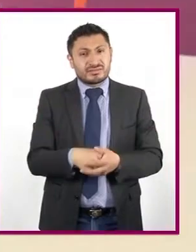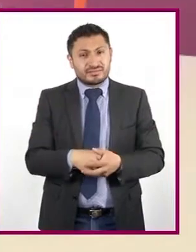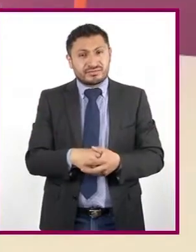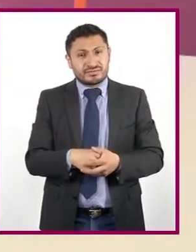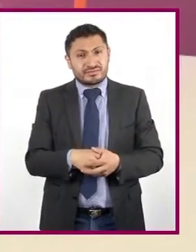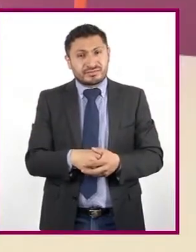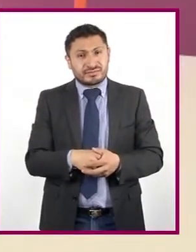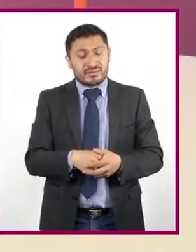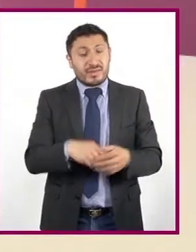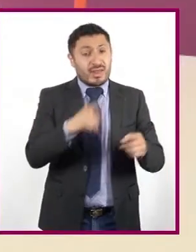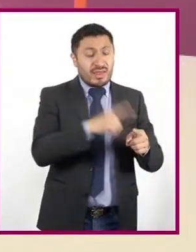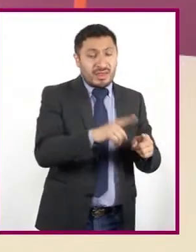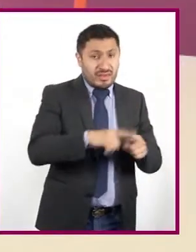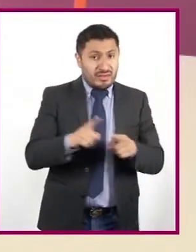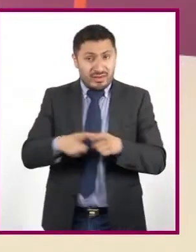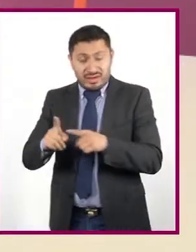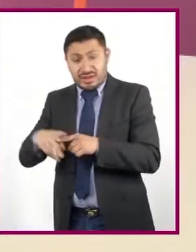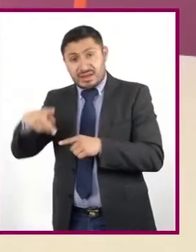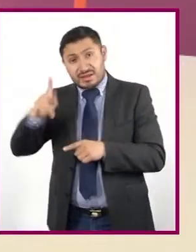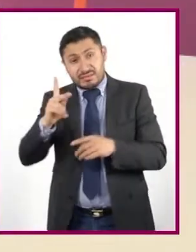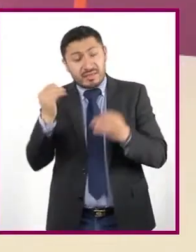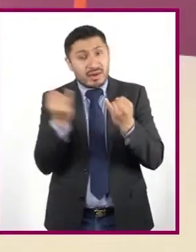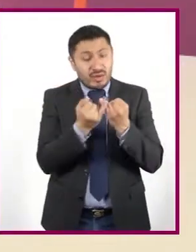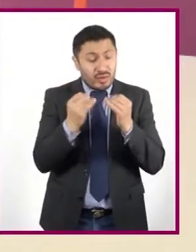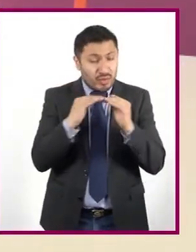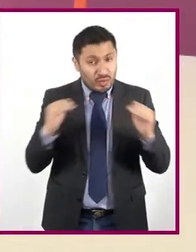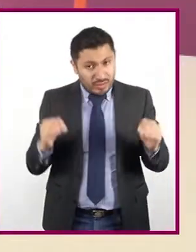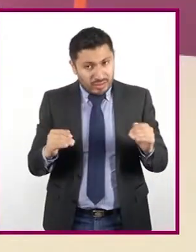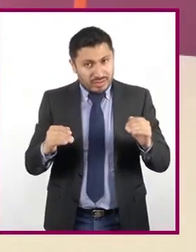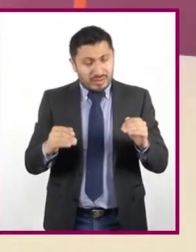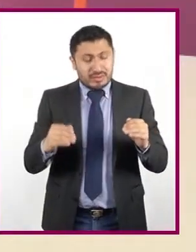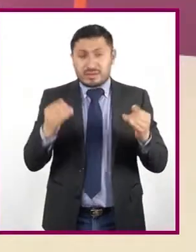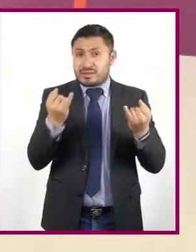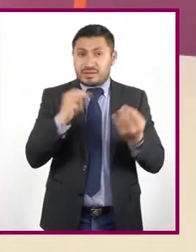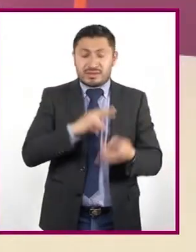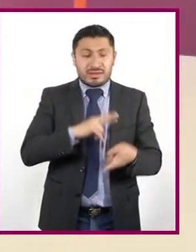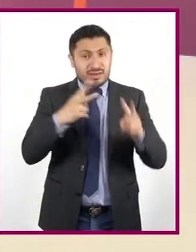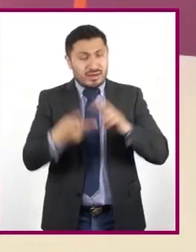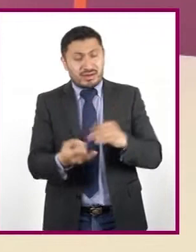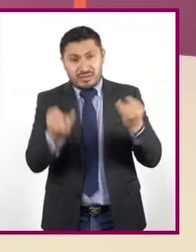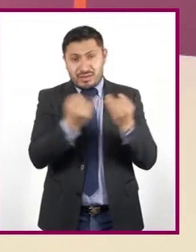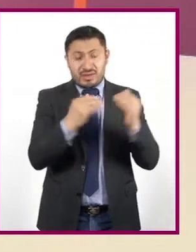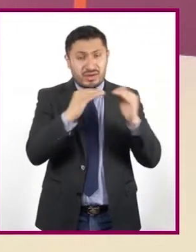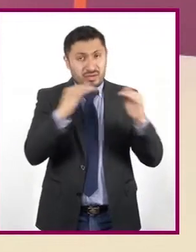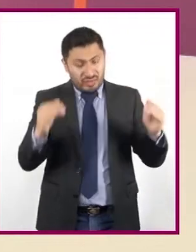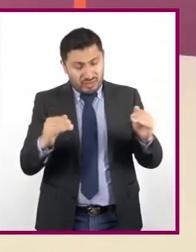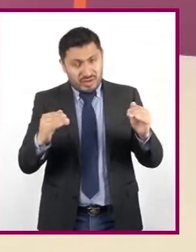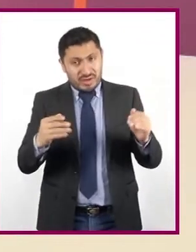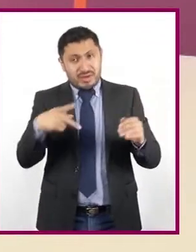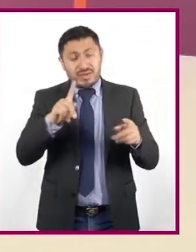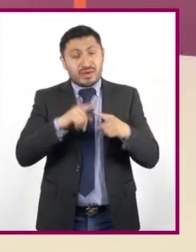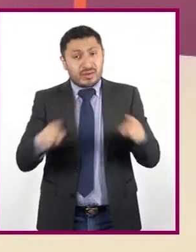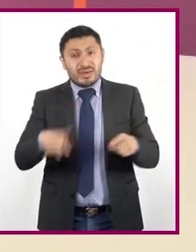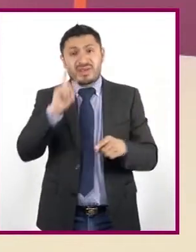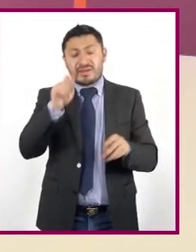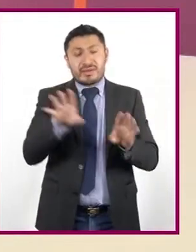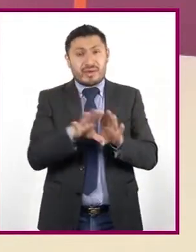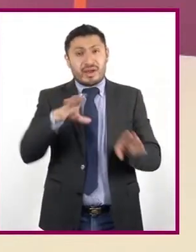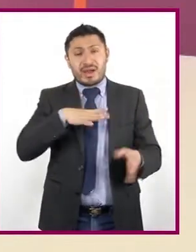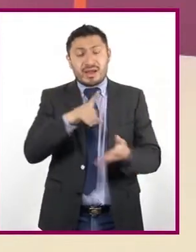diferentes? Exacto, tener igualdad de derechos, ser iguales ante la ley y en el